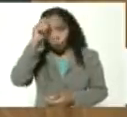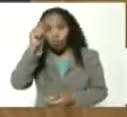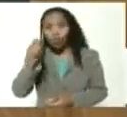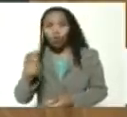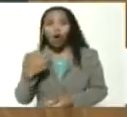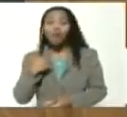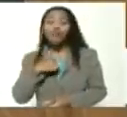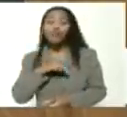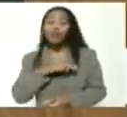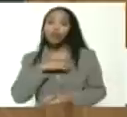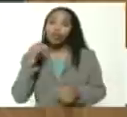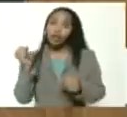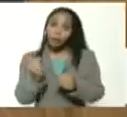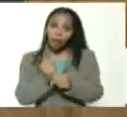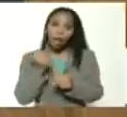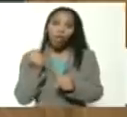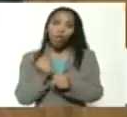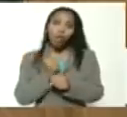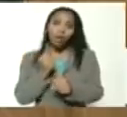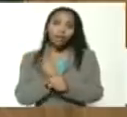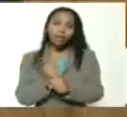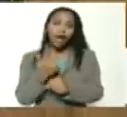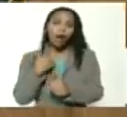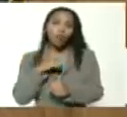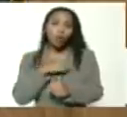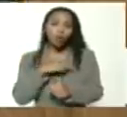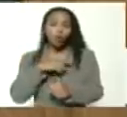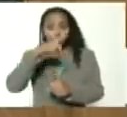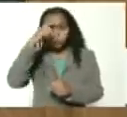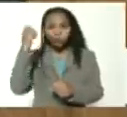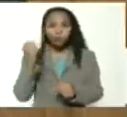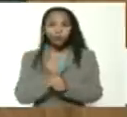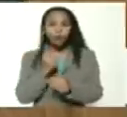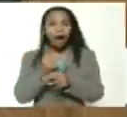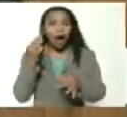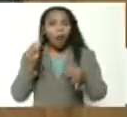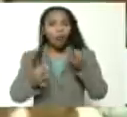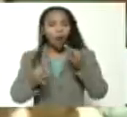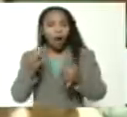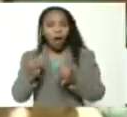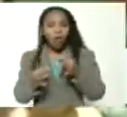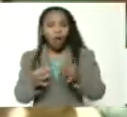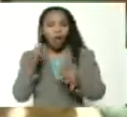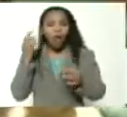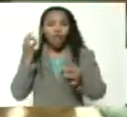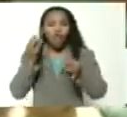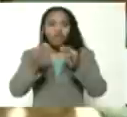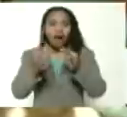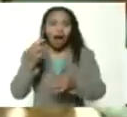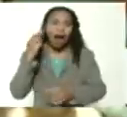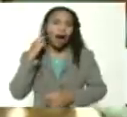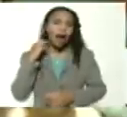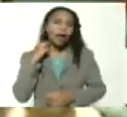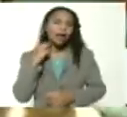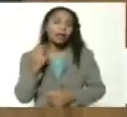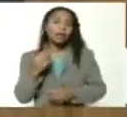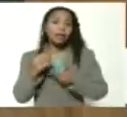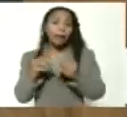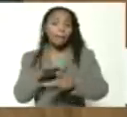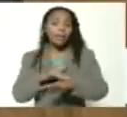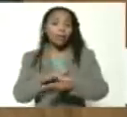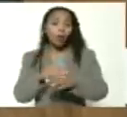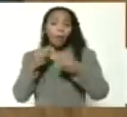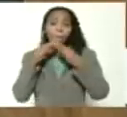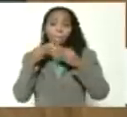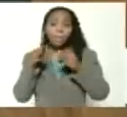a nuestros trabajadores, a nuestros obreros, a nuestros abogados, a los fiscales, a los directivos del Ministerio Público, que